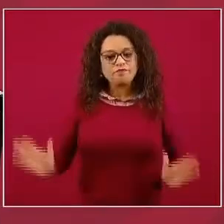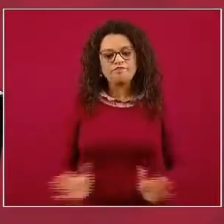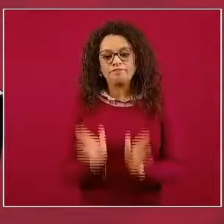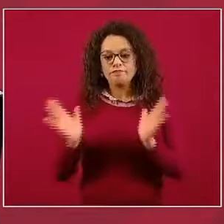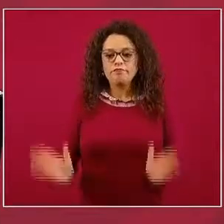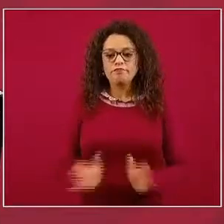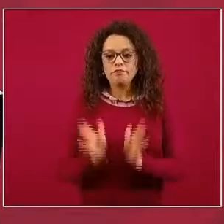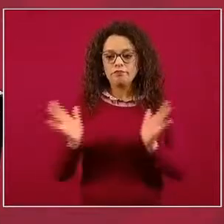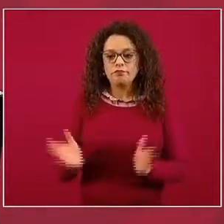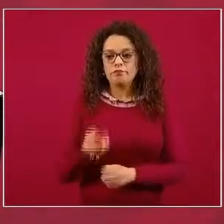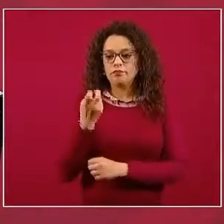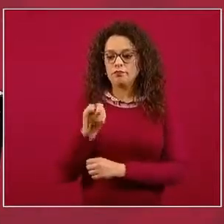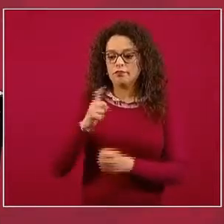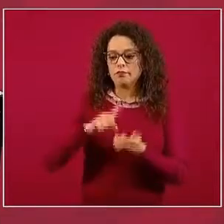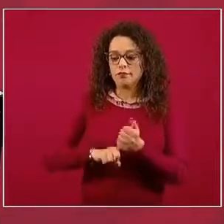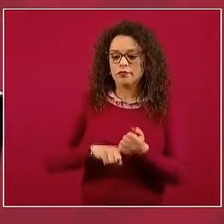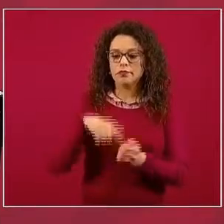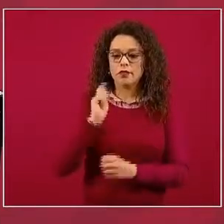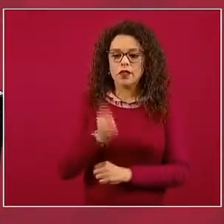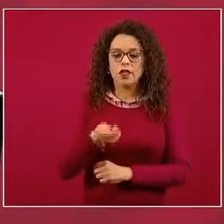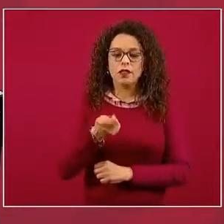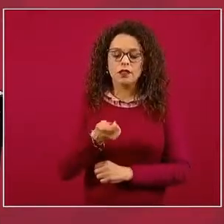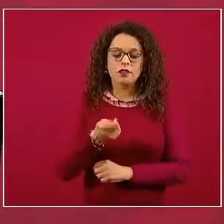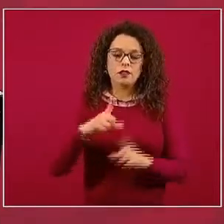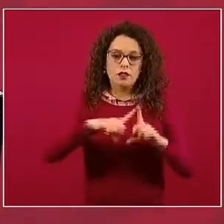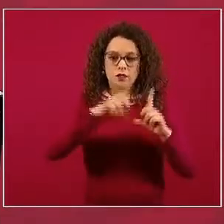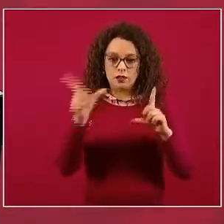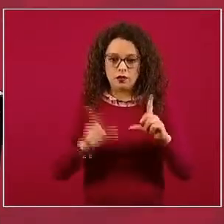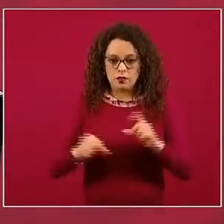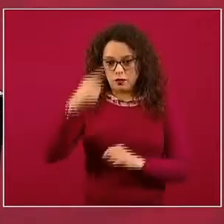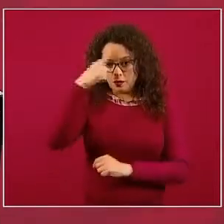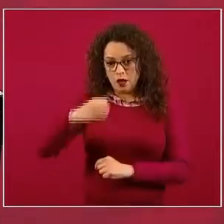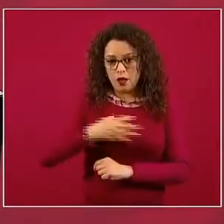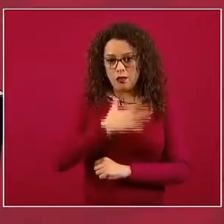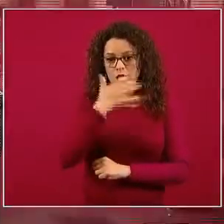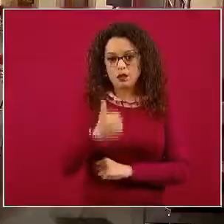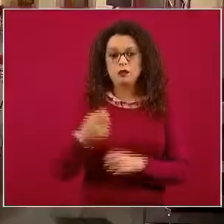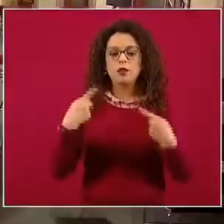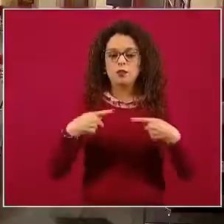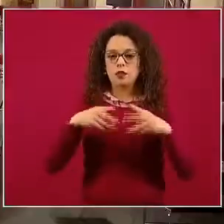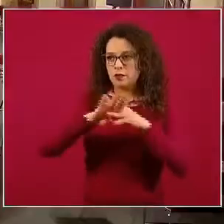capacidad nacional de bienestar también para las personas migrantes.